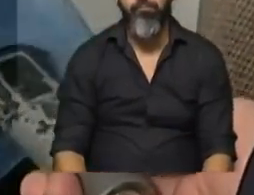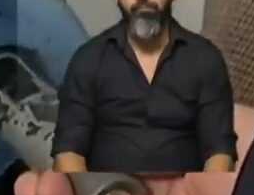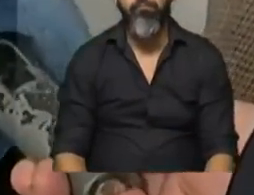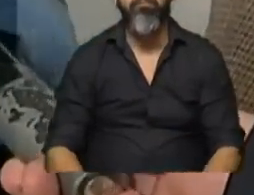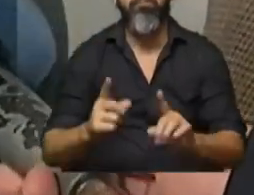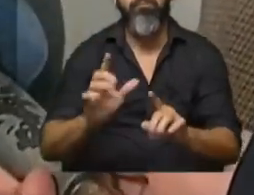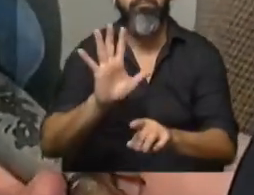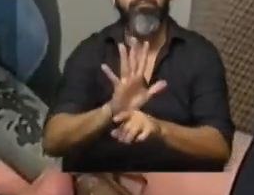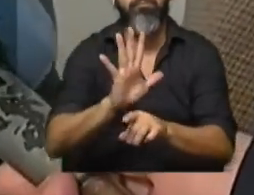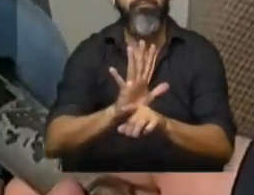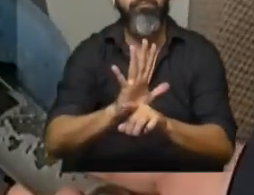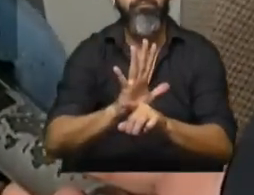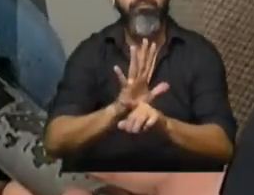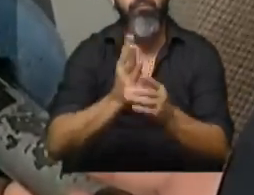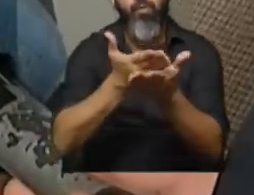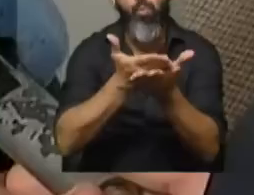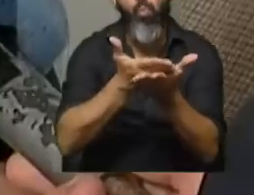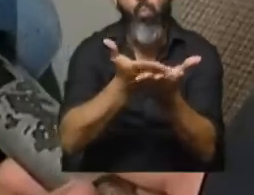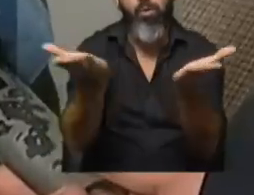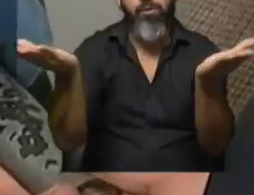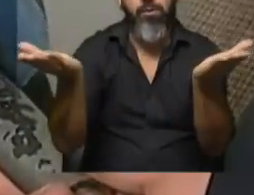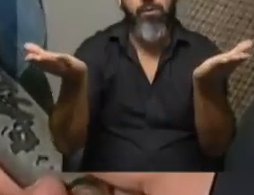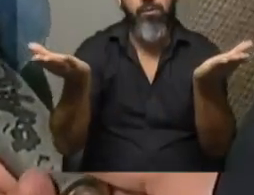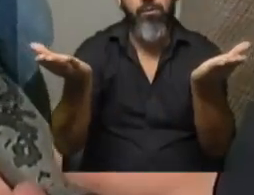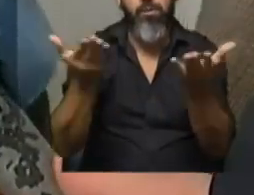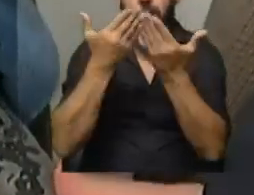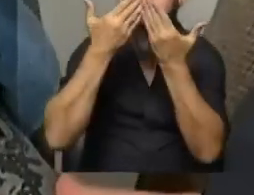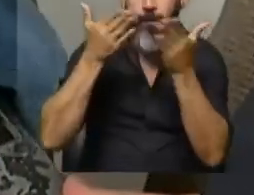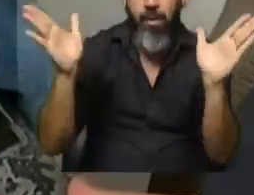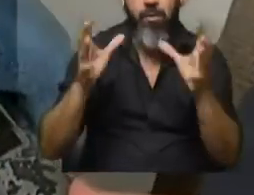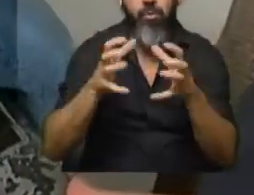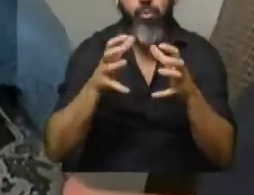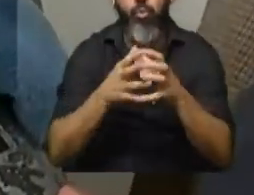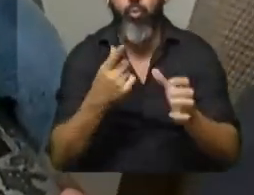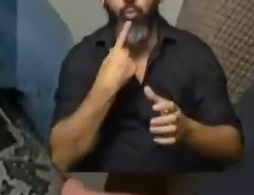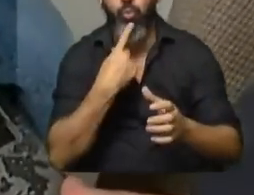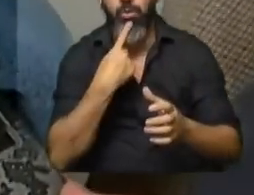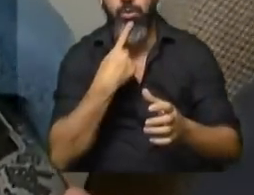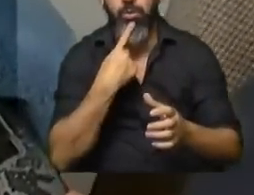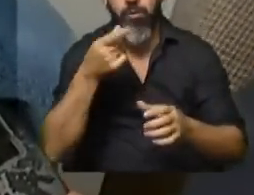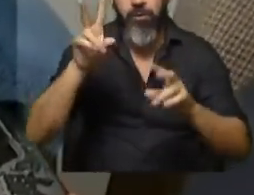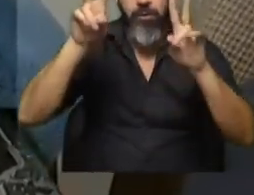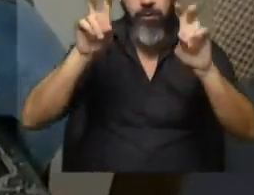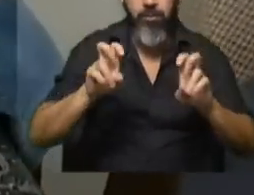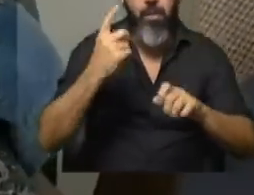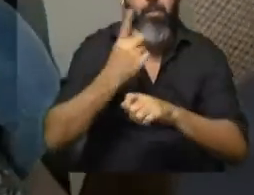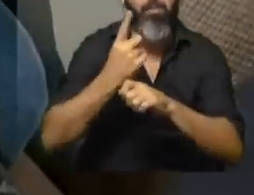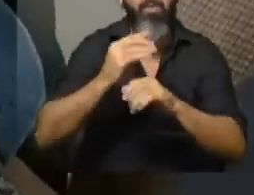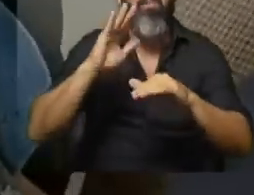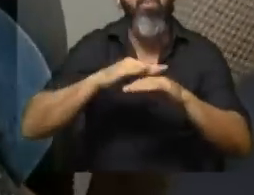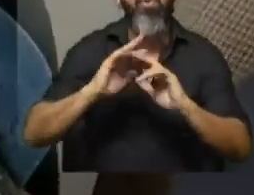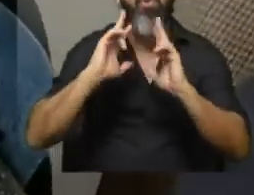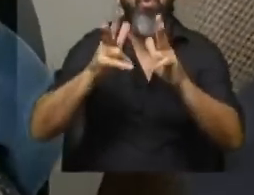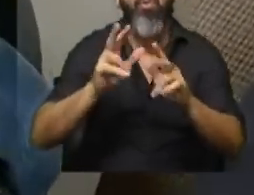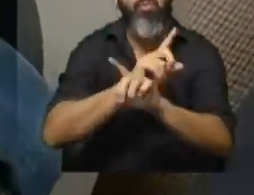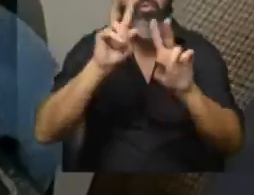un símbolo dar una señal de apertura del partido nosotros este tema desde el lo dijimos